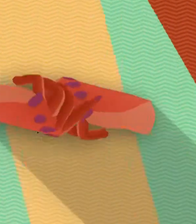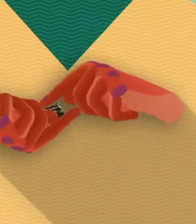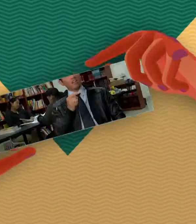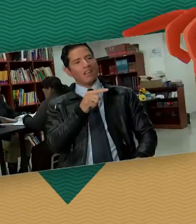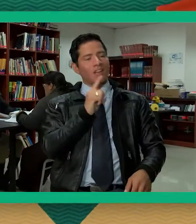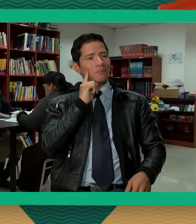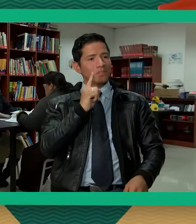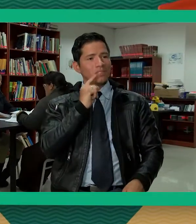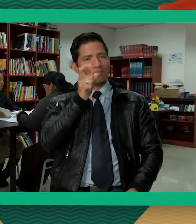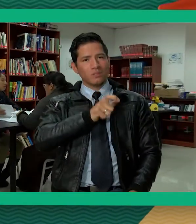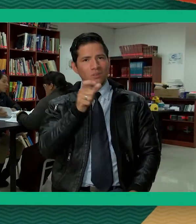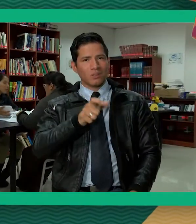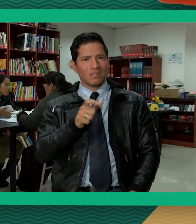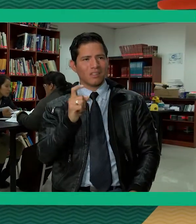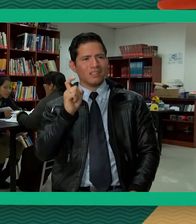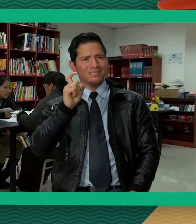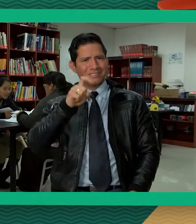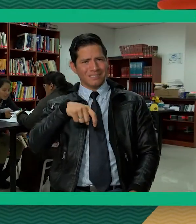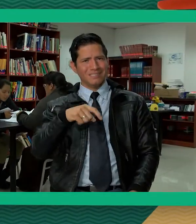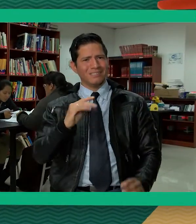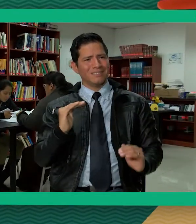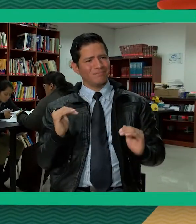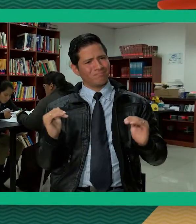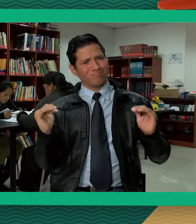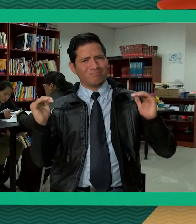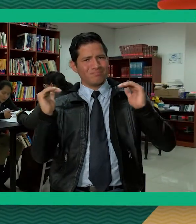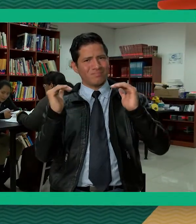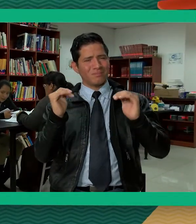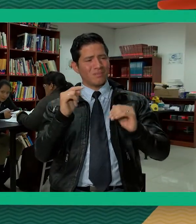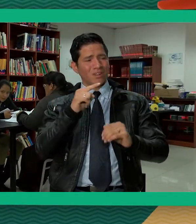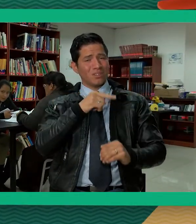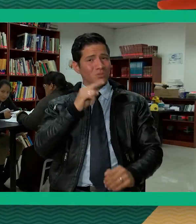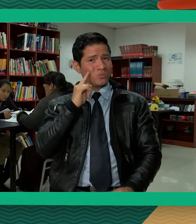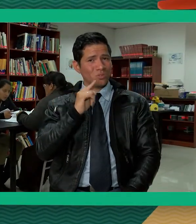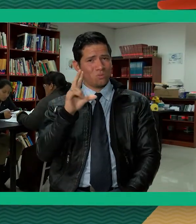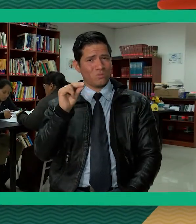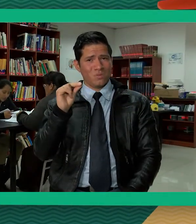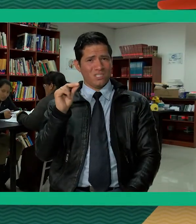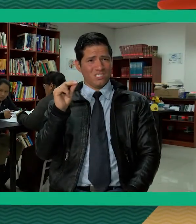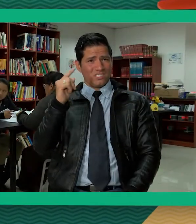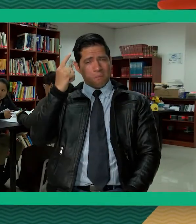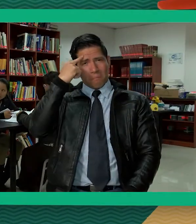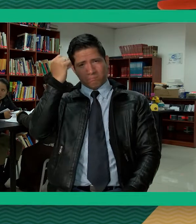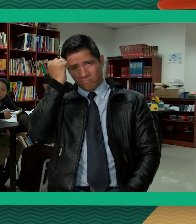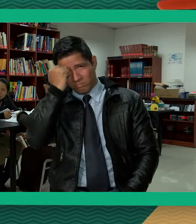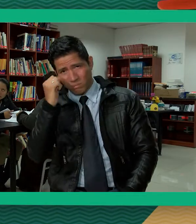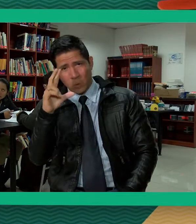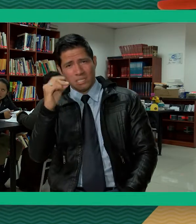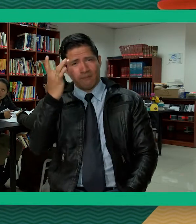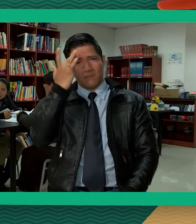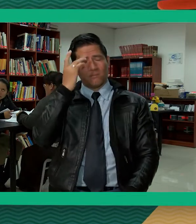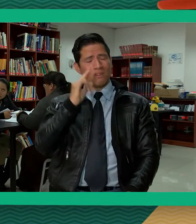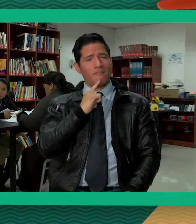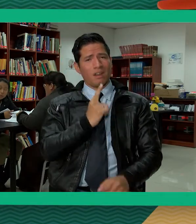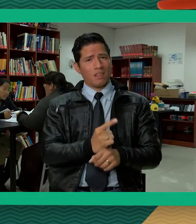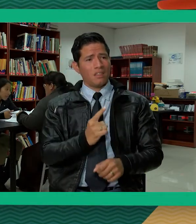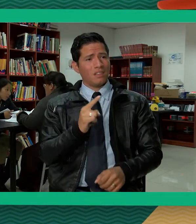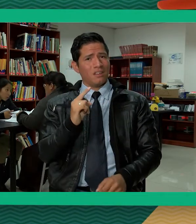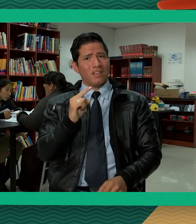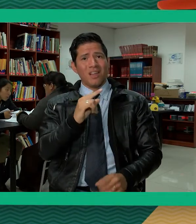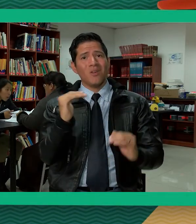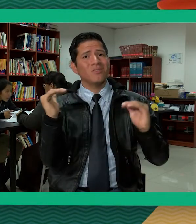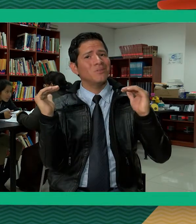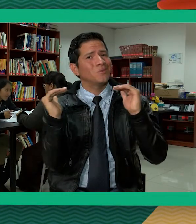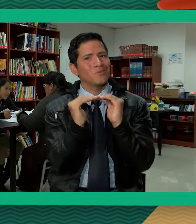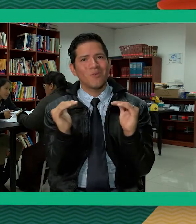Ya que como personas sordas, que nos desarrollemos, que estudiemos, va a permitir demostrar que para nada somos personas incapaces.